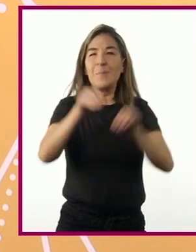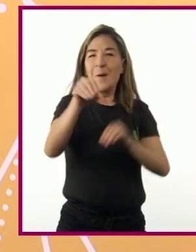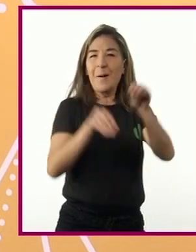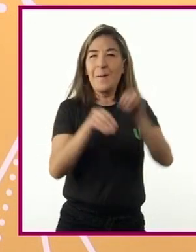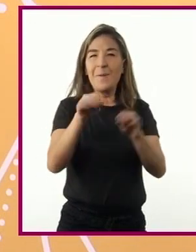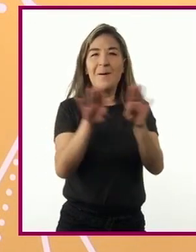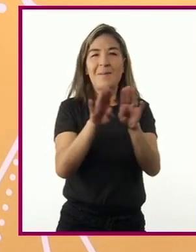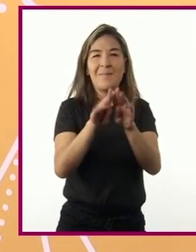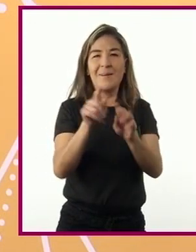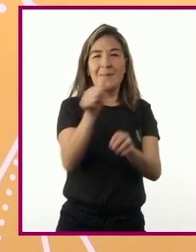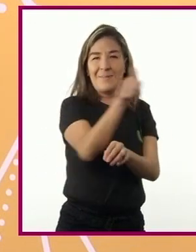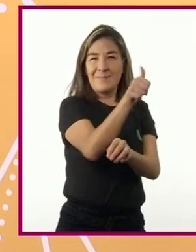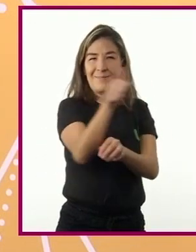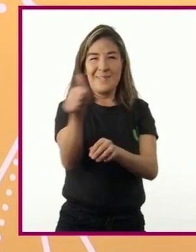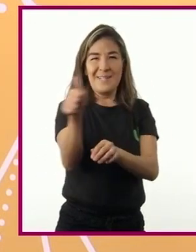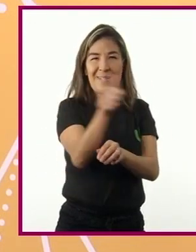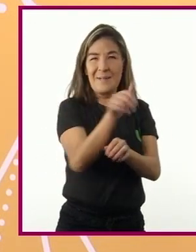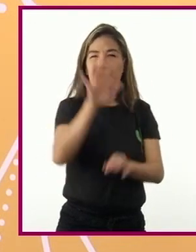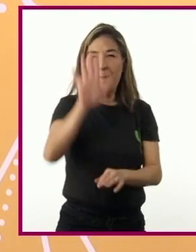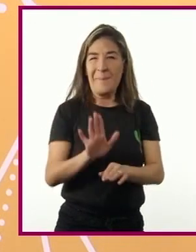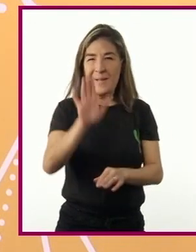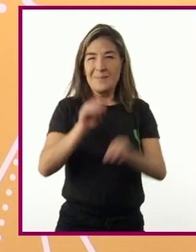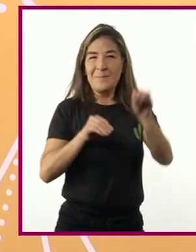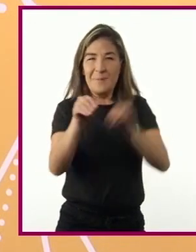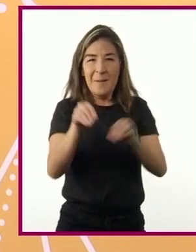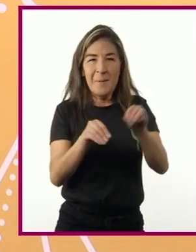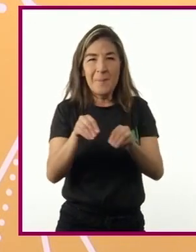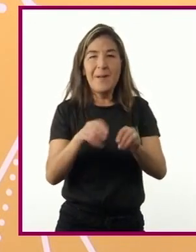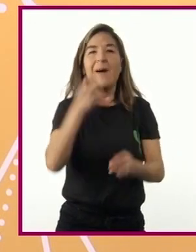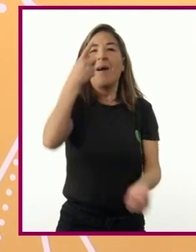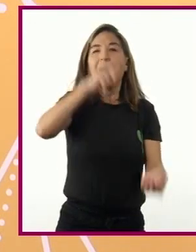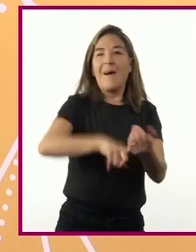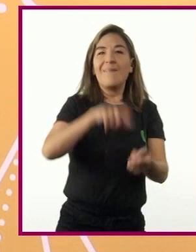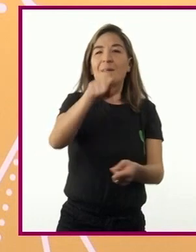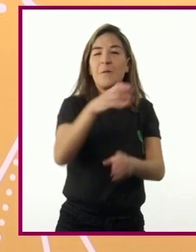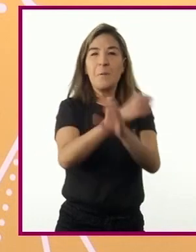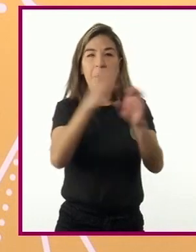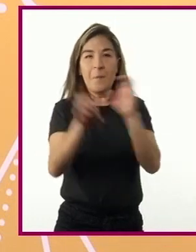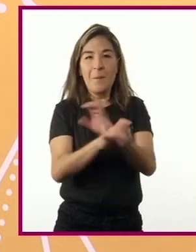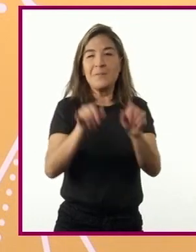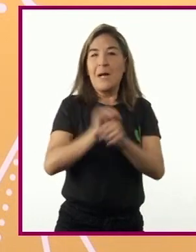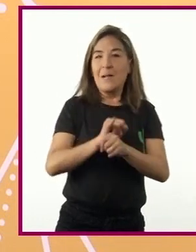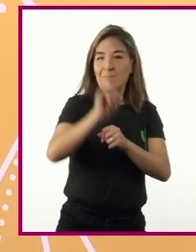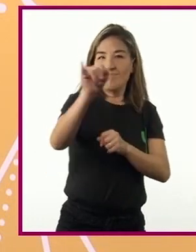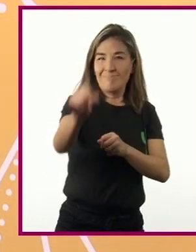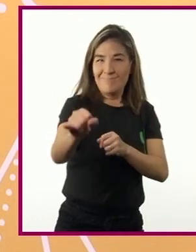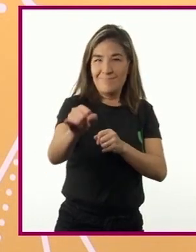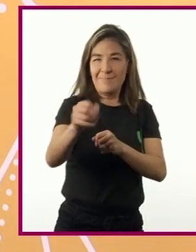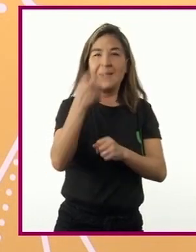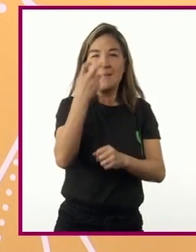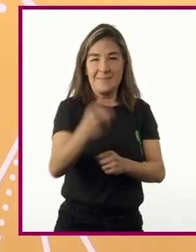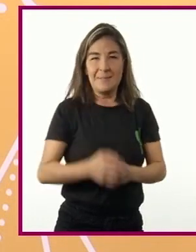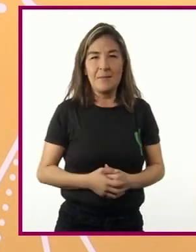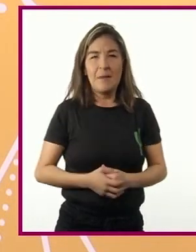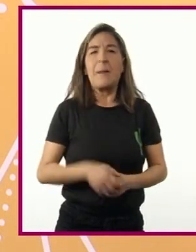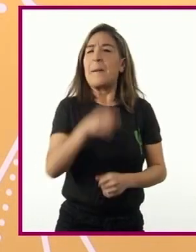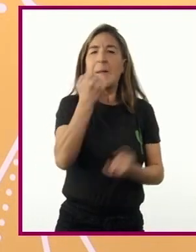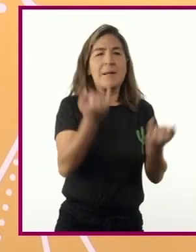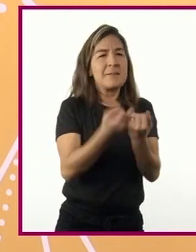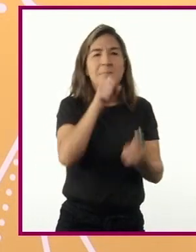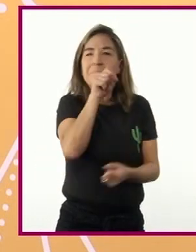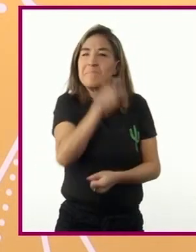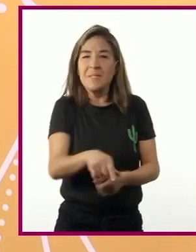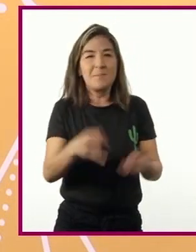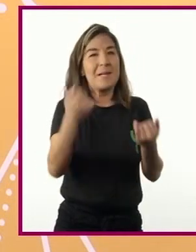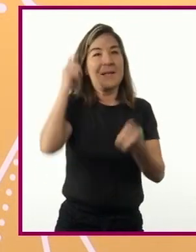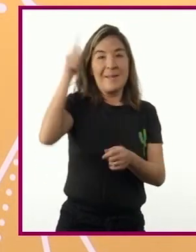un lado a otro, en contraste con los objetos más lejanos al fondo. Esto mismo ocurre